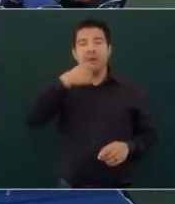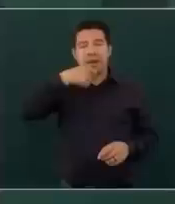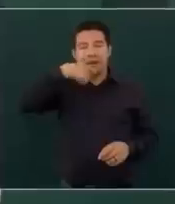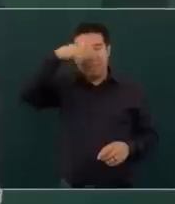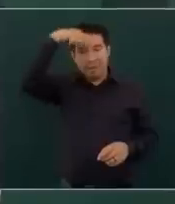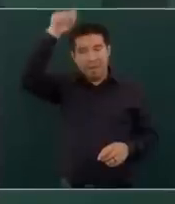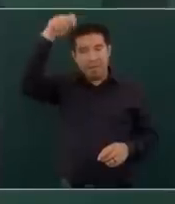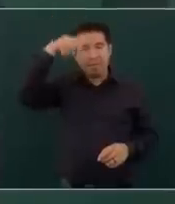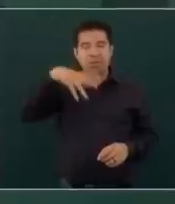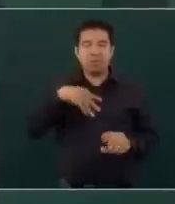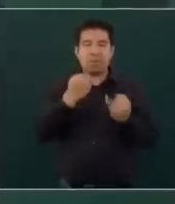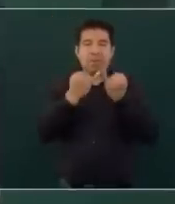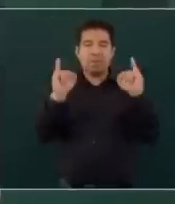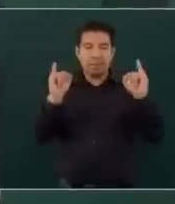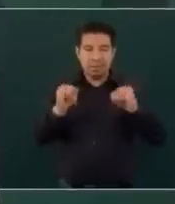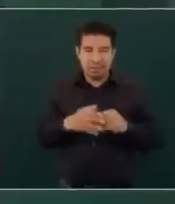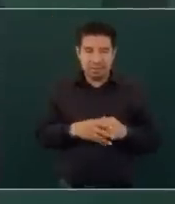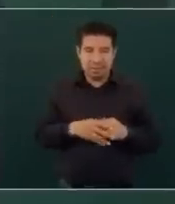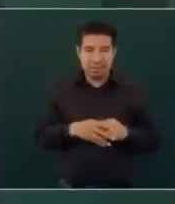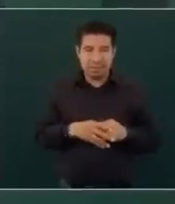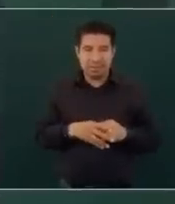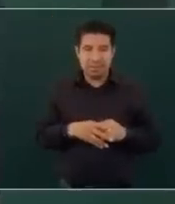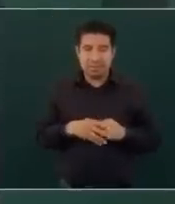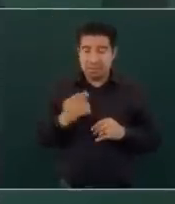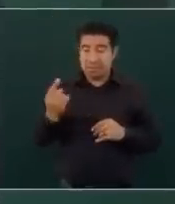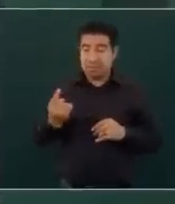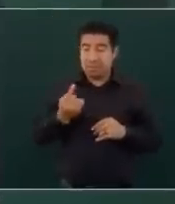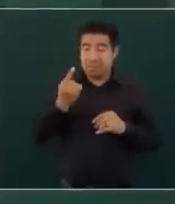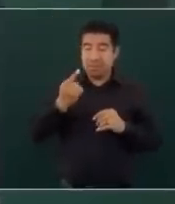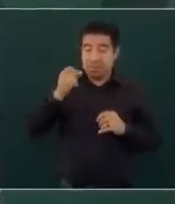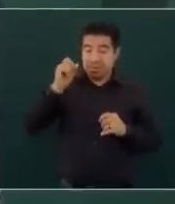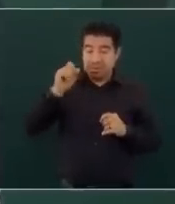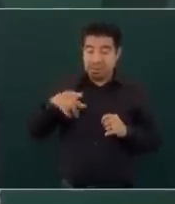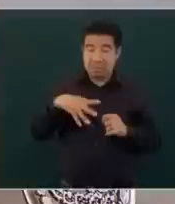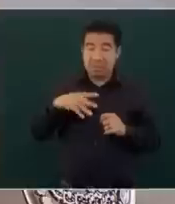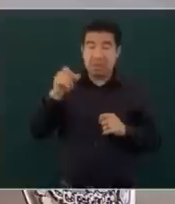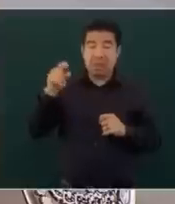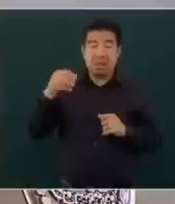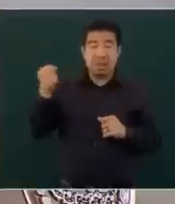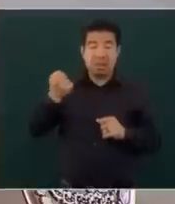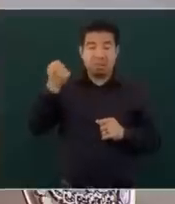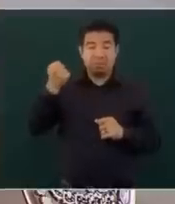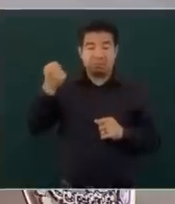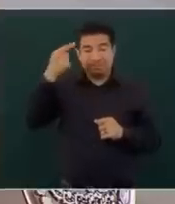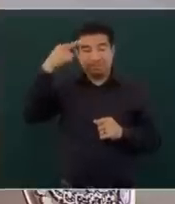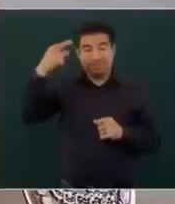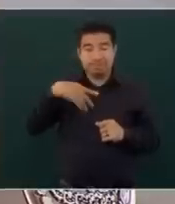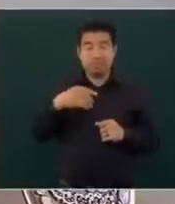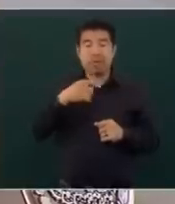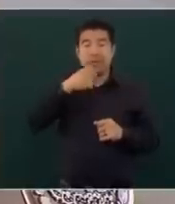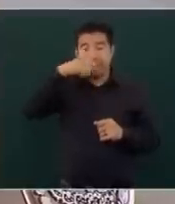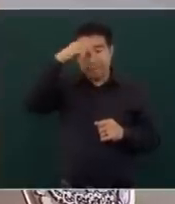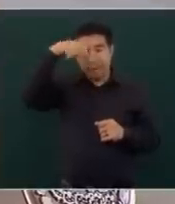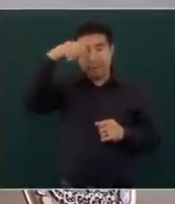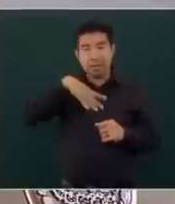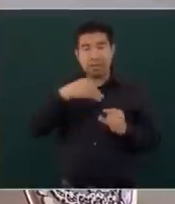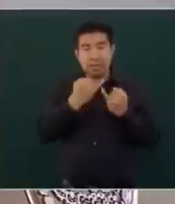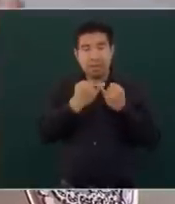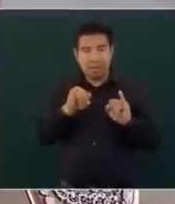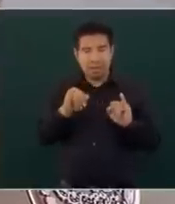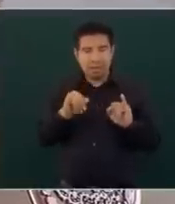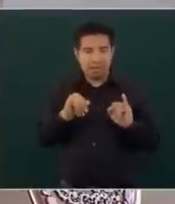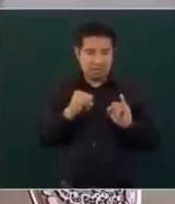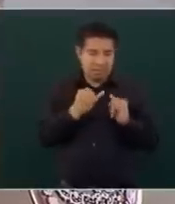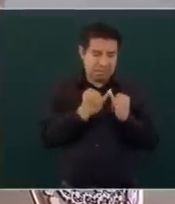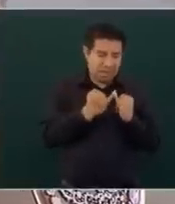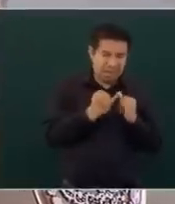Hubo una época en que impulsaron desde el mismo régimen a los llamados candidatos independientes,